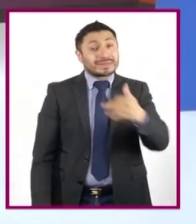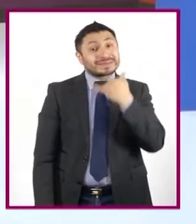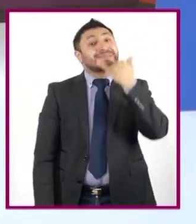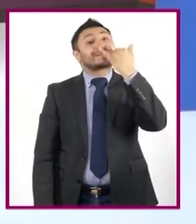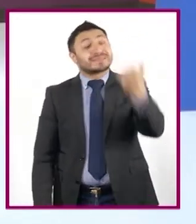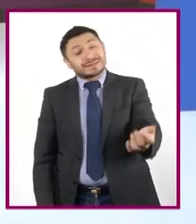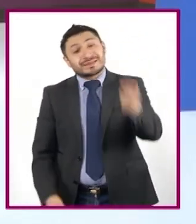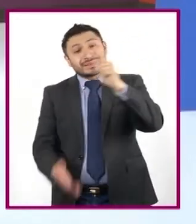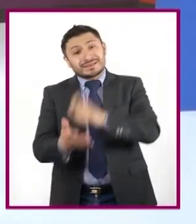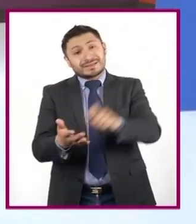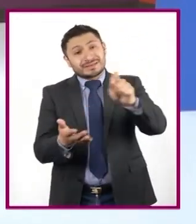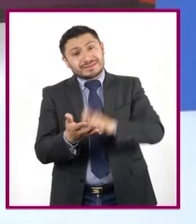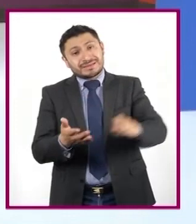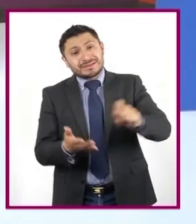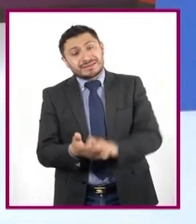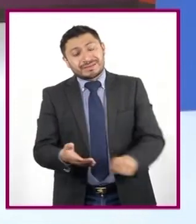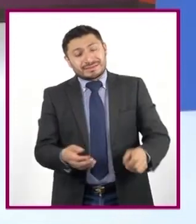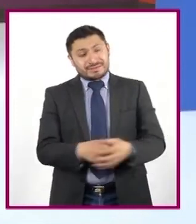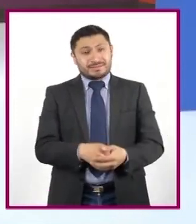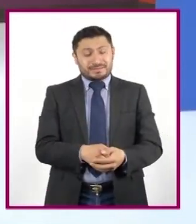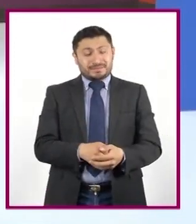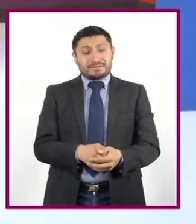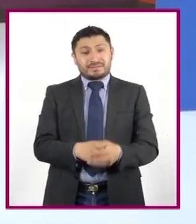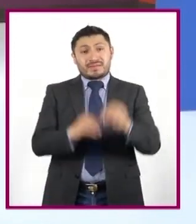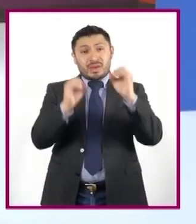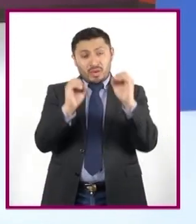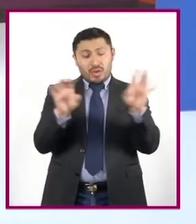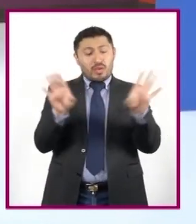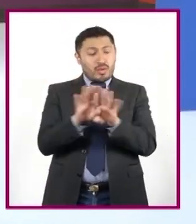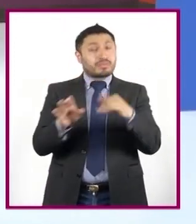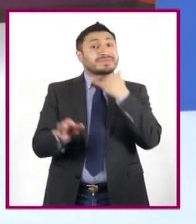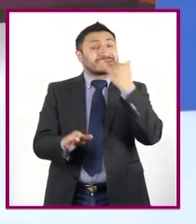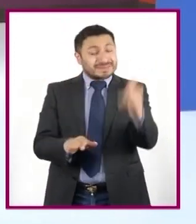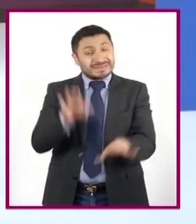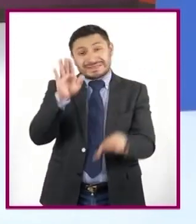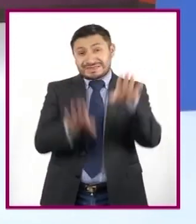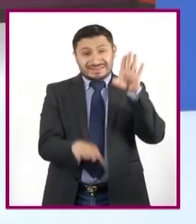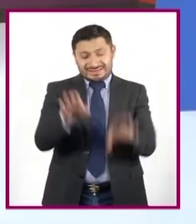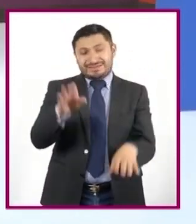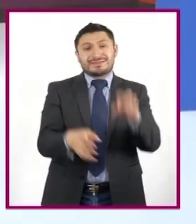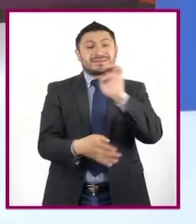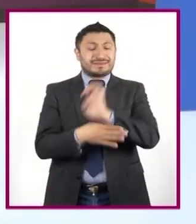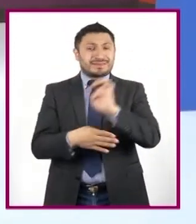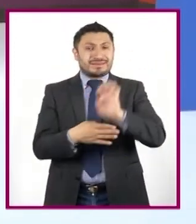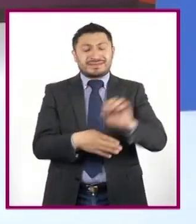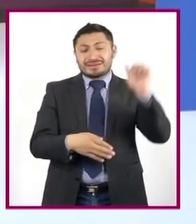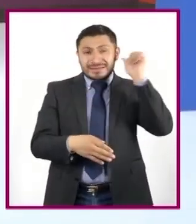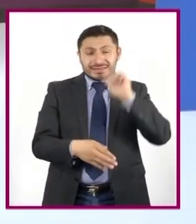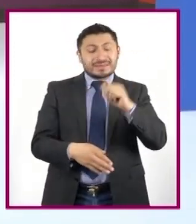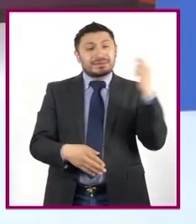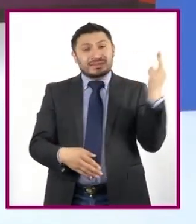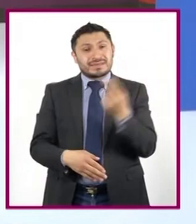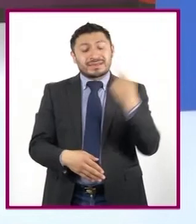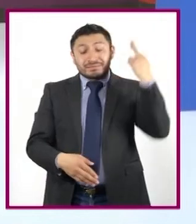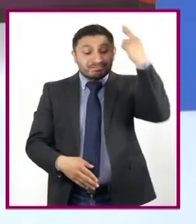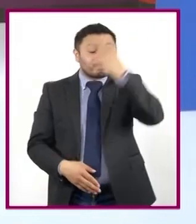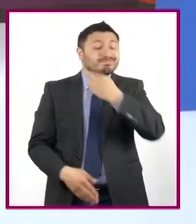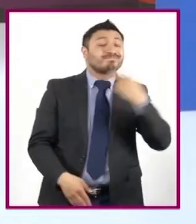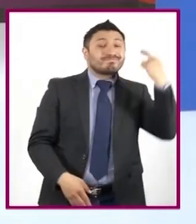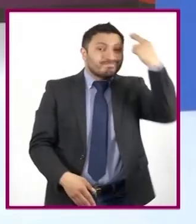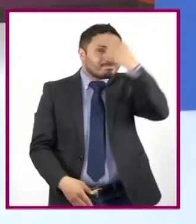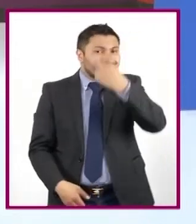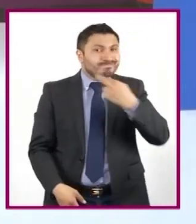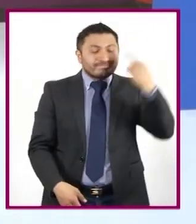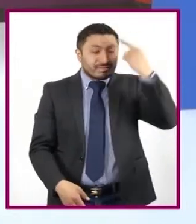al llenar formularios o a veces pueden suceder errores. Por tal motivo, siempre será necesario revisar.